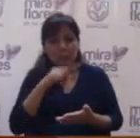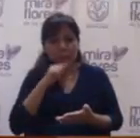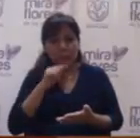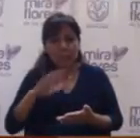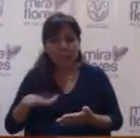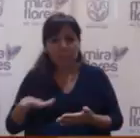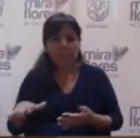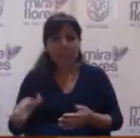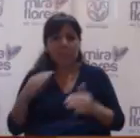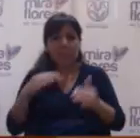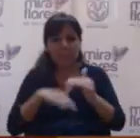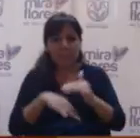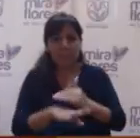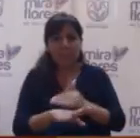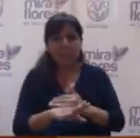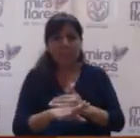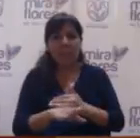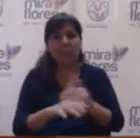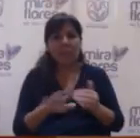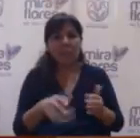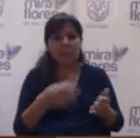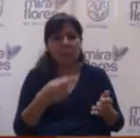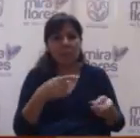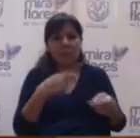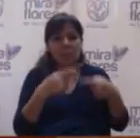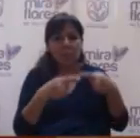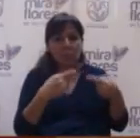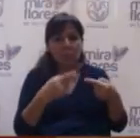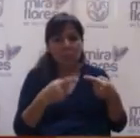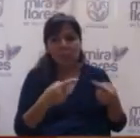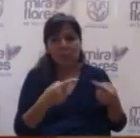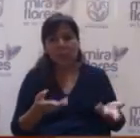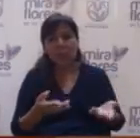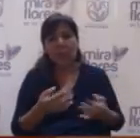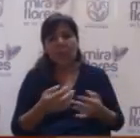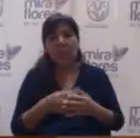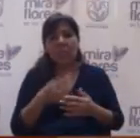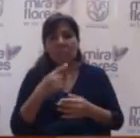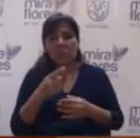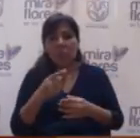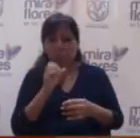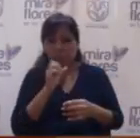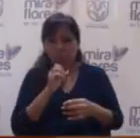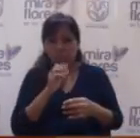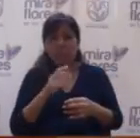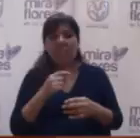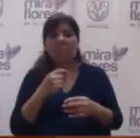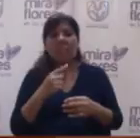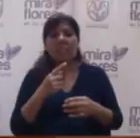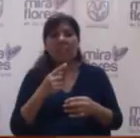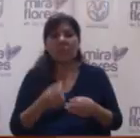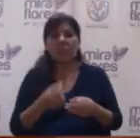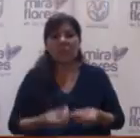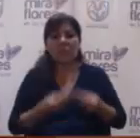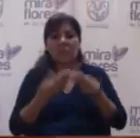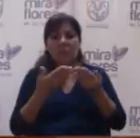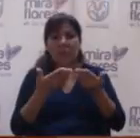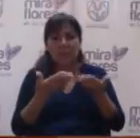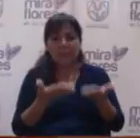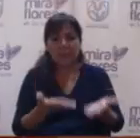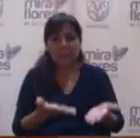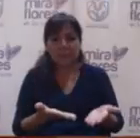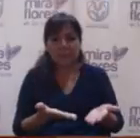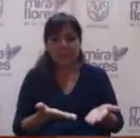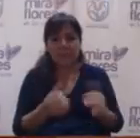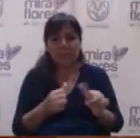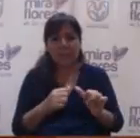un cuentacuentos, pero yo lo que quiero destacar es que pienso que es un aporte adicional que estamos haciendo para